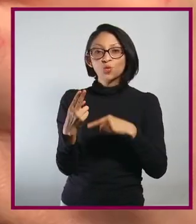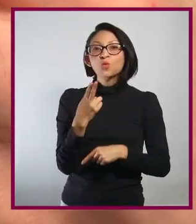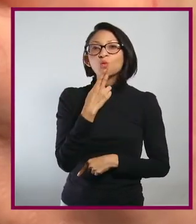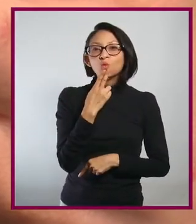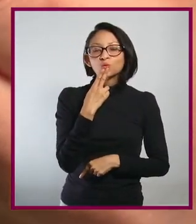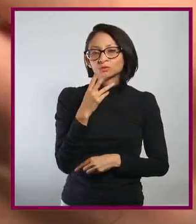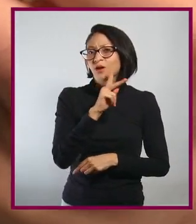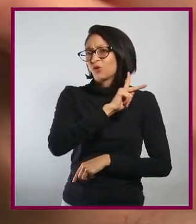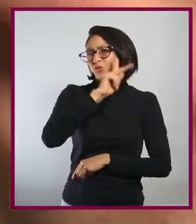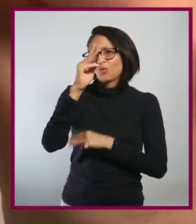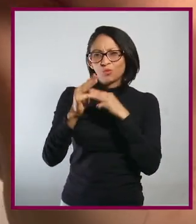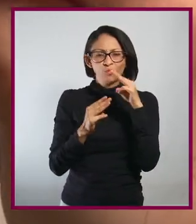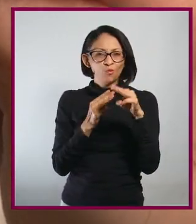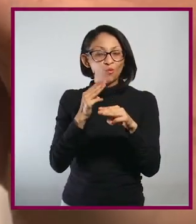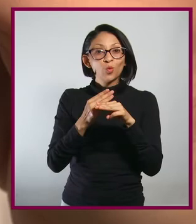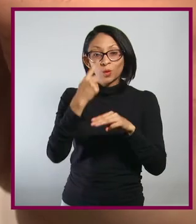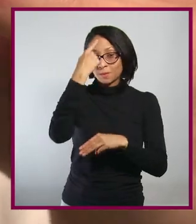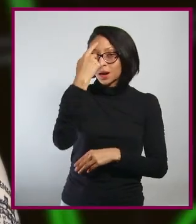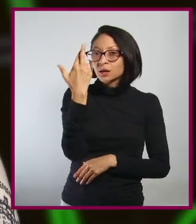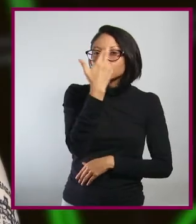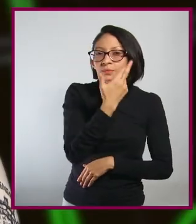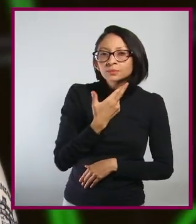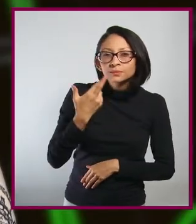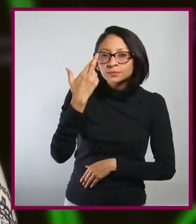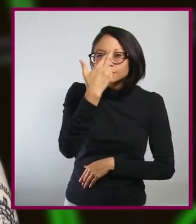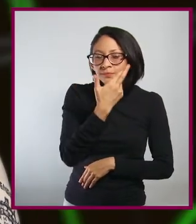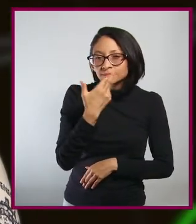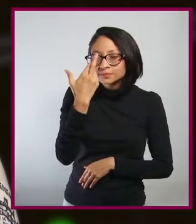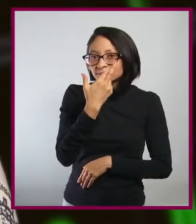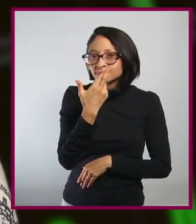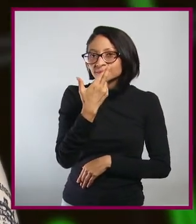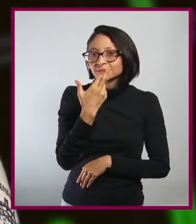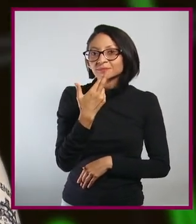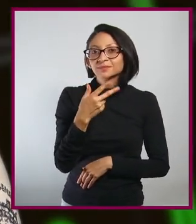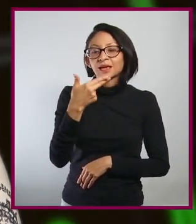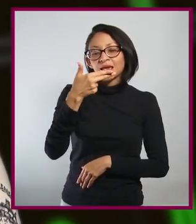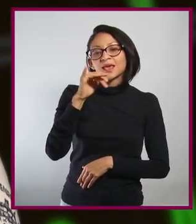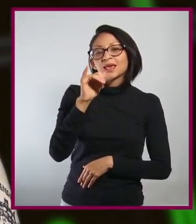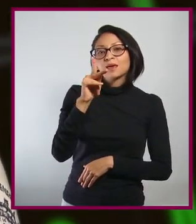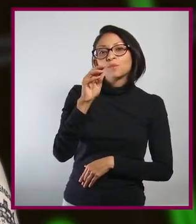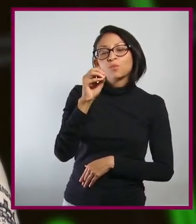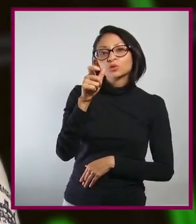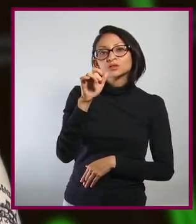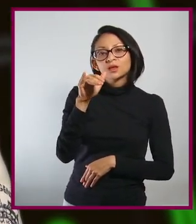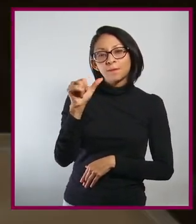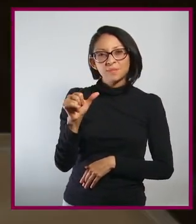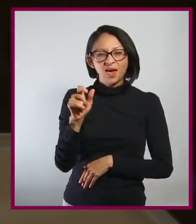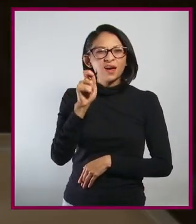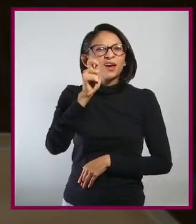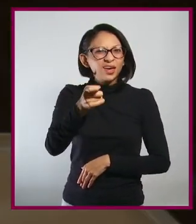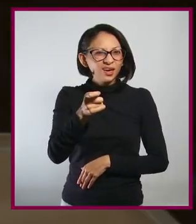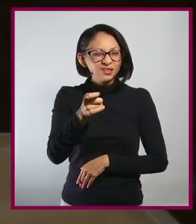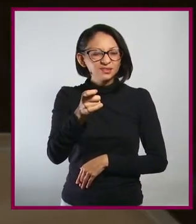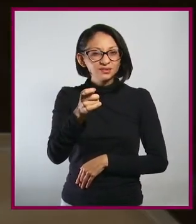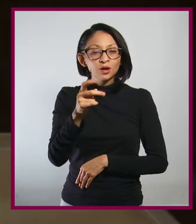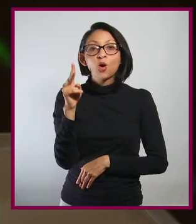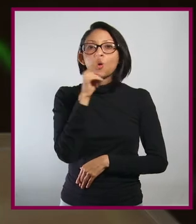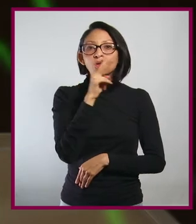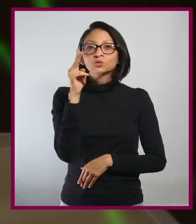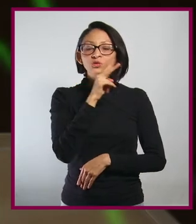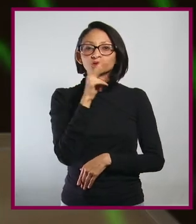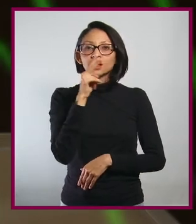médico se usa en todo el mundo para detectar y monitorear la hipoxemia, que